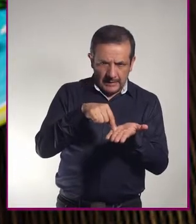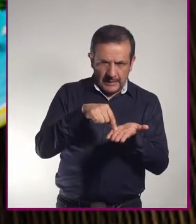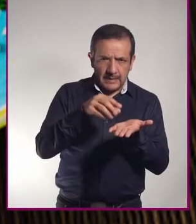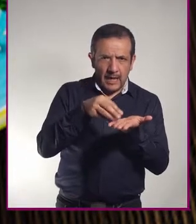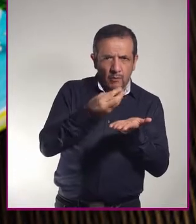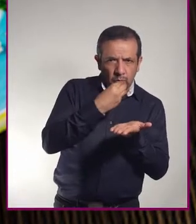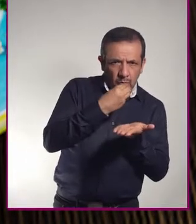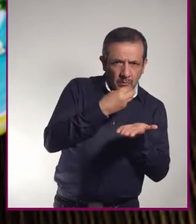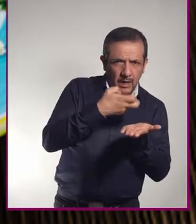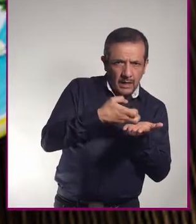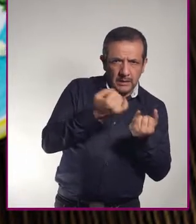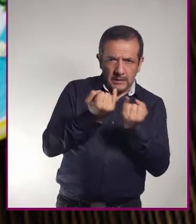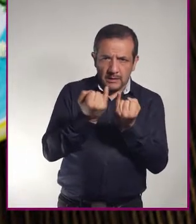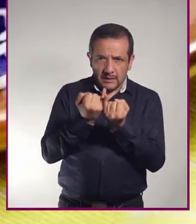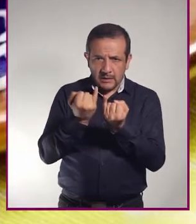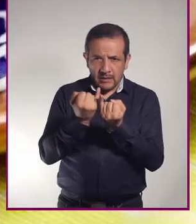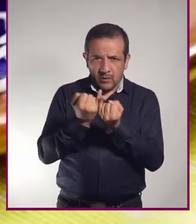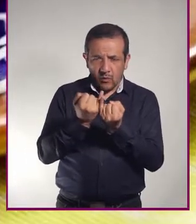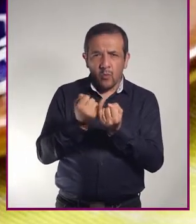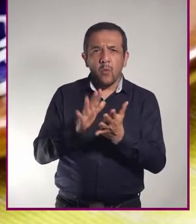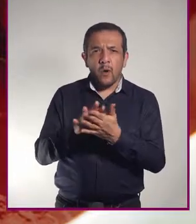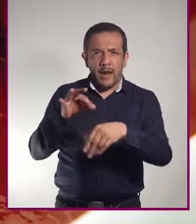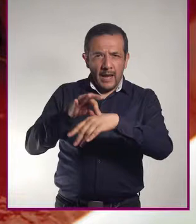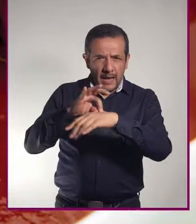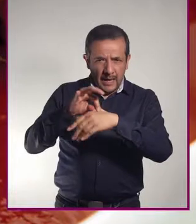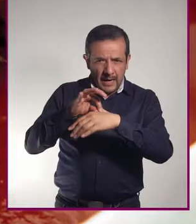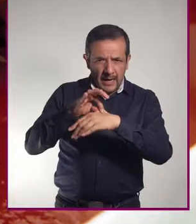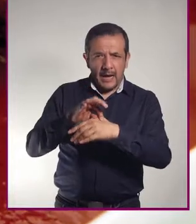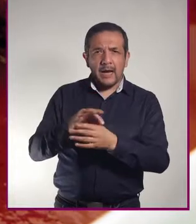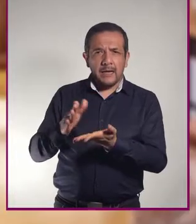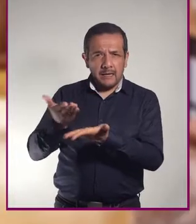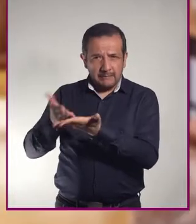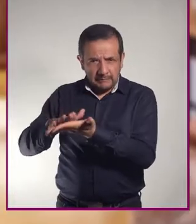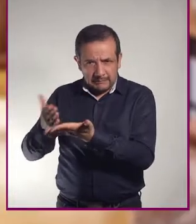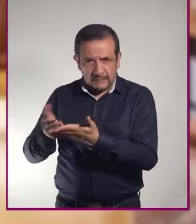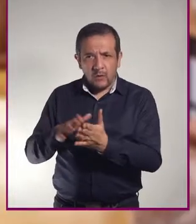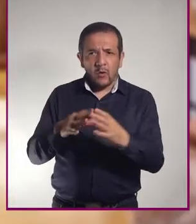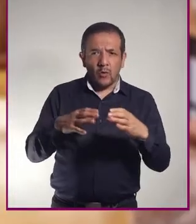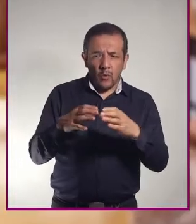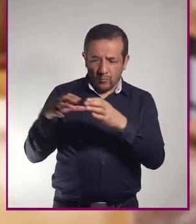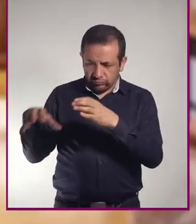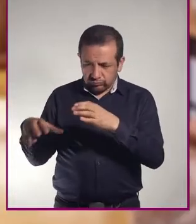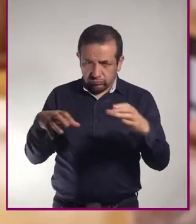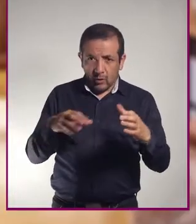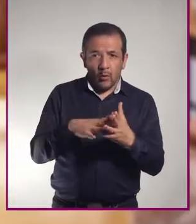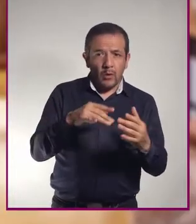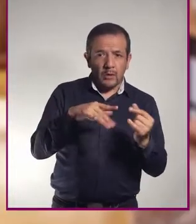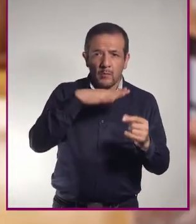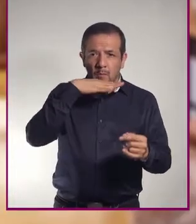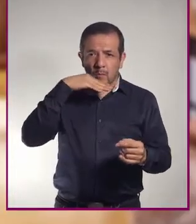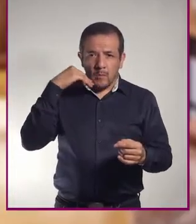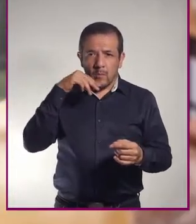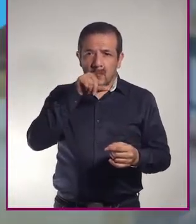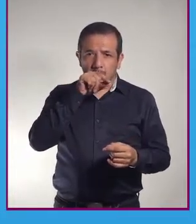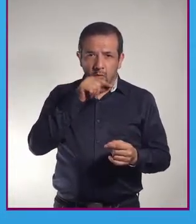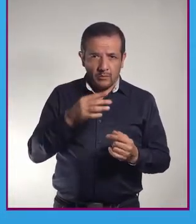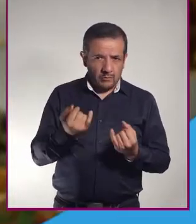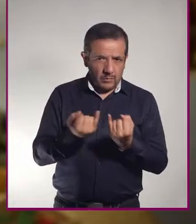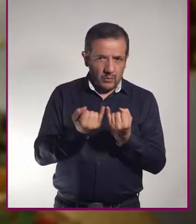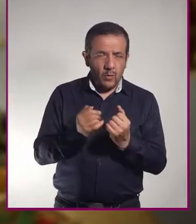la misma cantidad de puntas al albañil, cerdo o res en adobo? ¿O que una porción similar de pollo con mole?